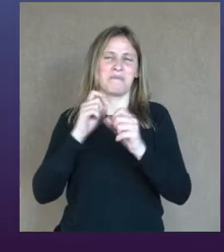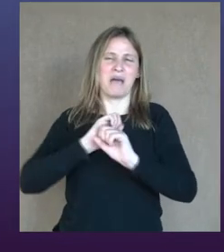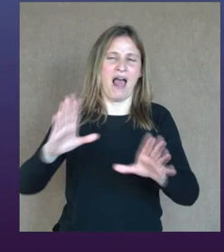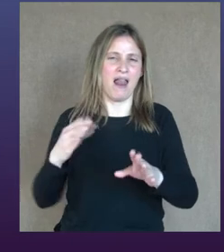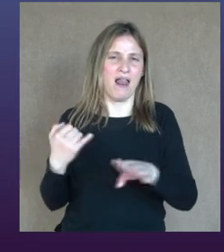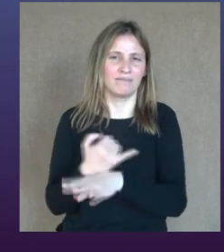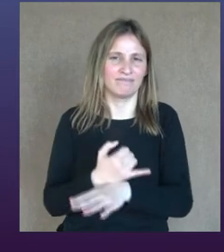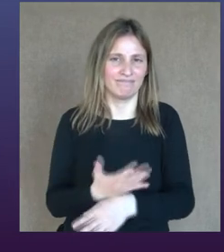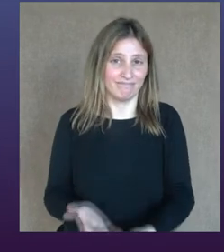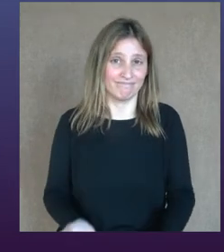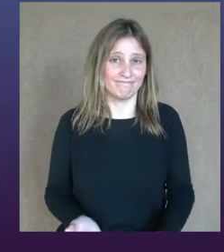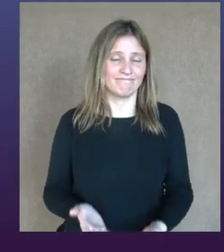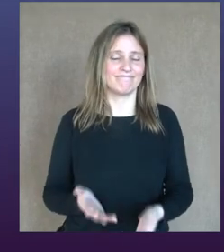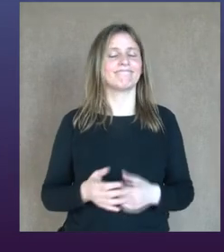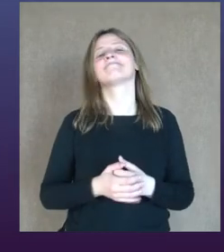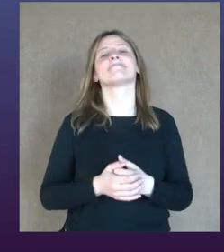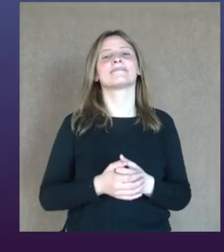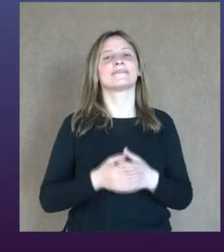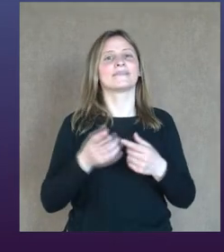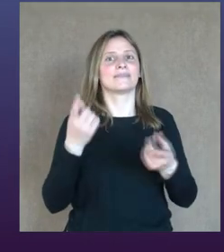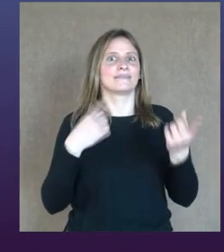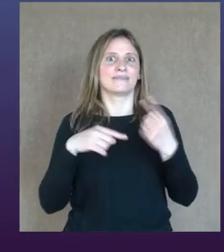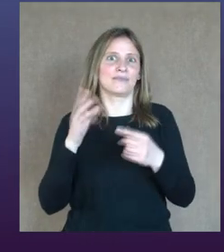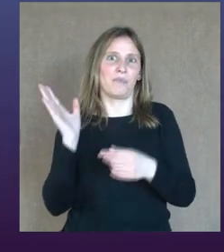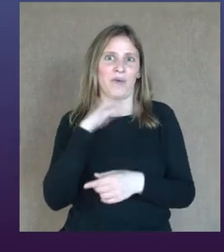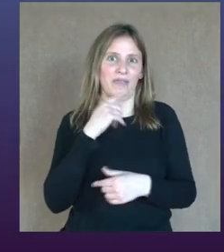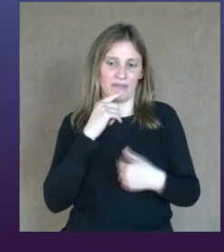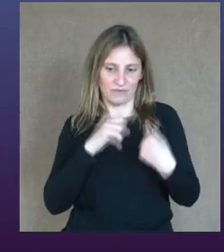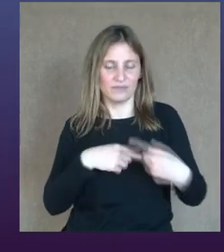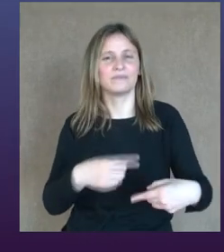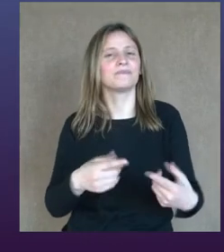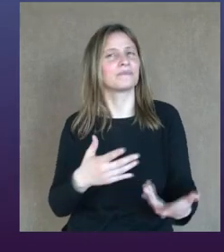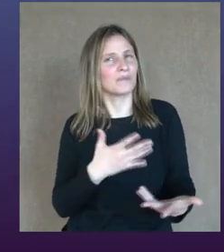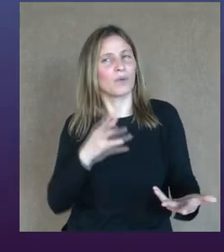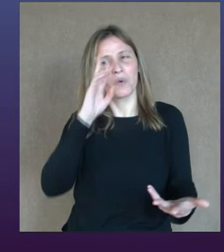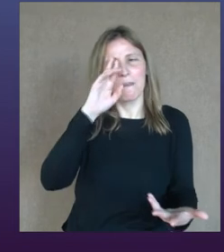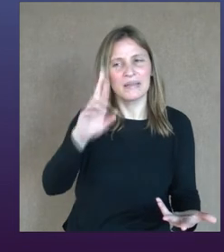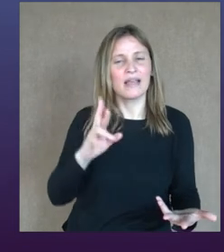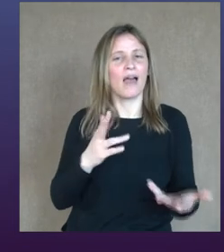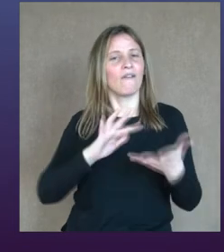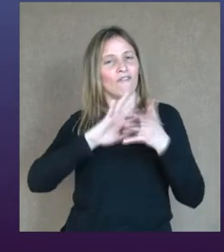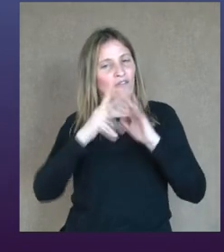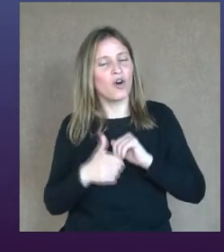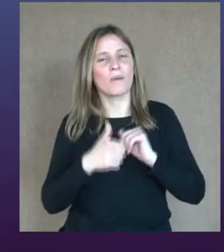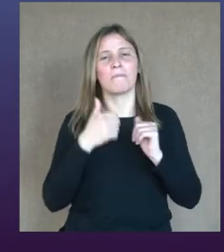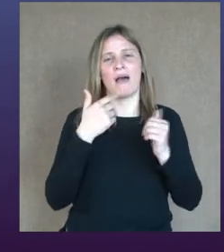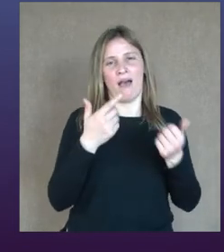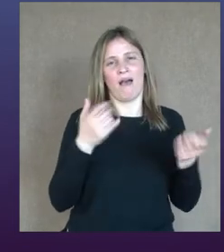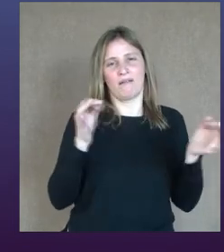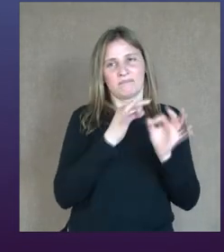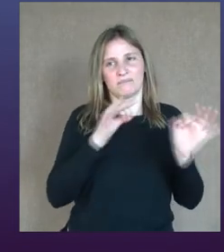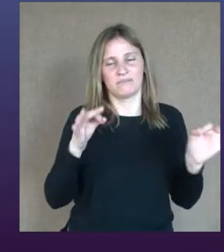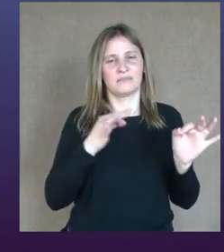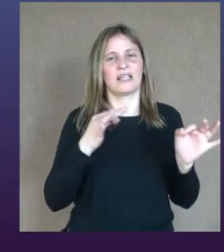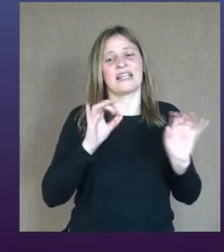lado de la manija, que la bisagra es lo que te permite abrir. Entonces hay algo de respetar la propia mecánica del instrumento y la propia